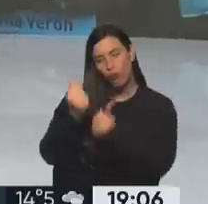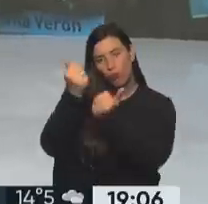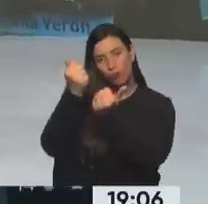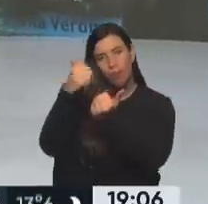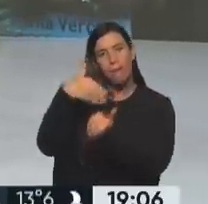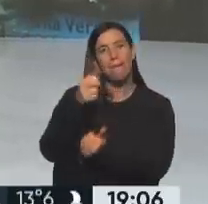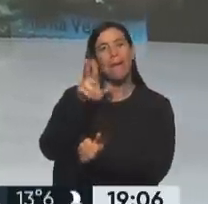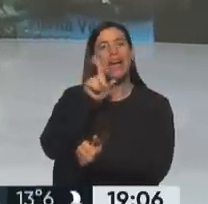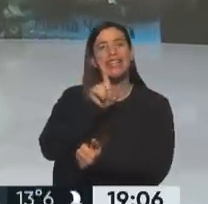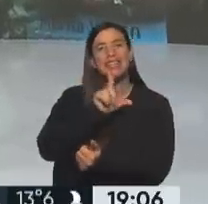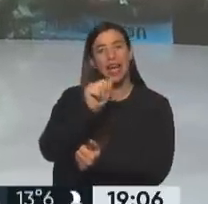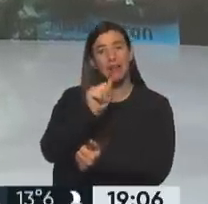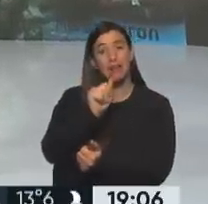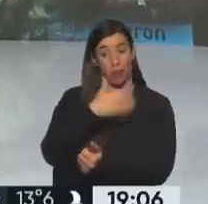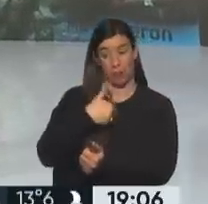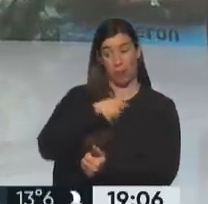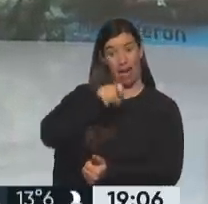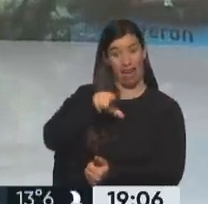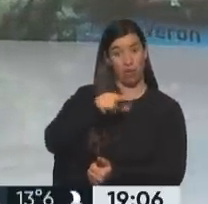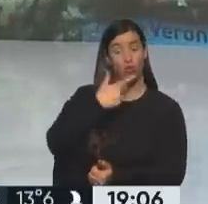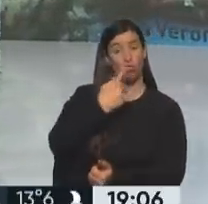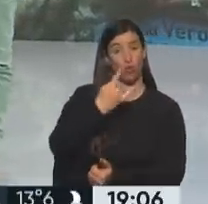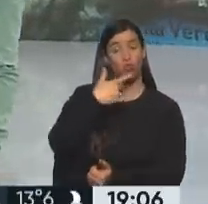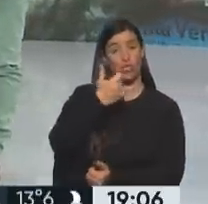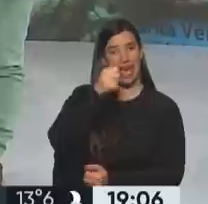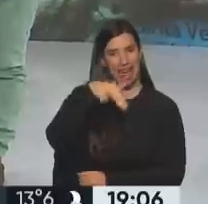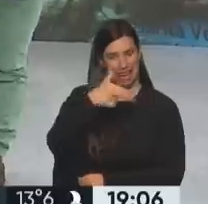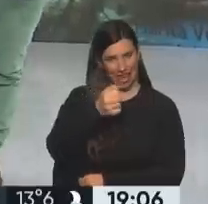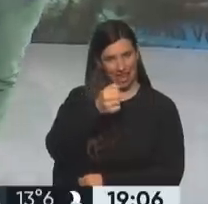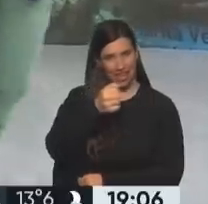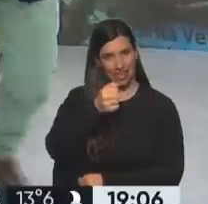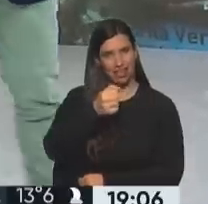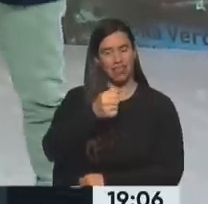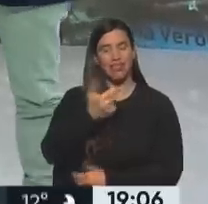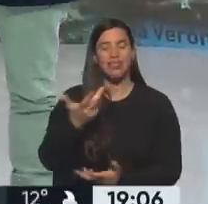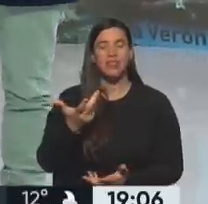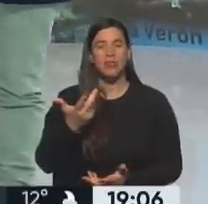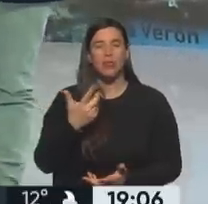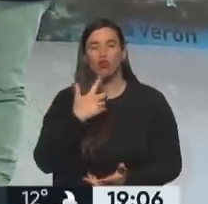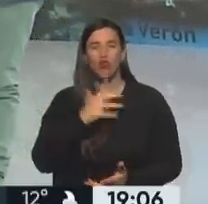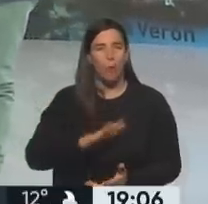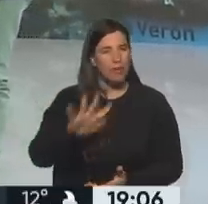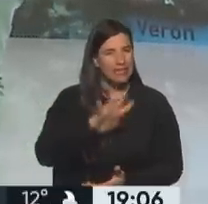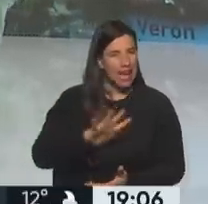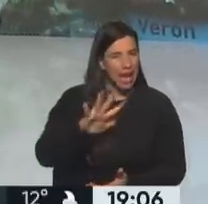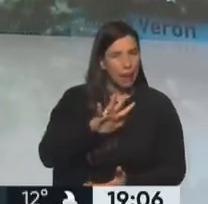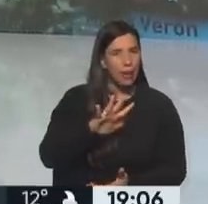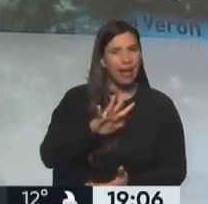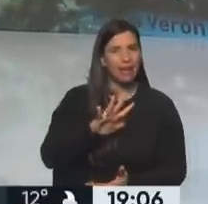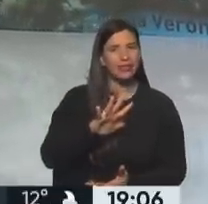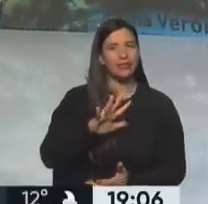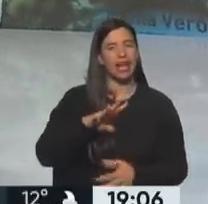Rita Verón, la mamá Susana Trimarco. Se sospechaba en los primeros momentos que una red de